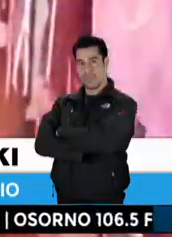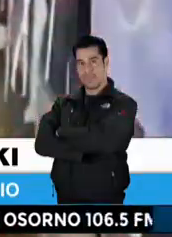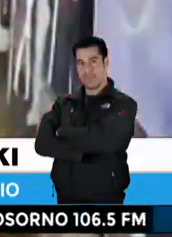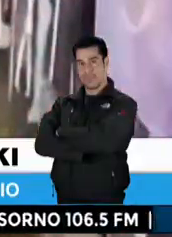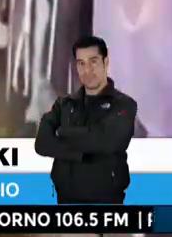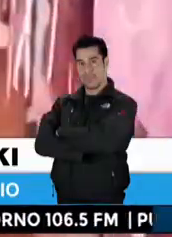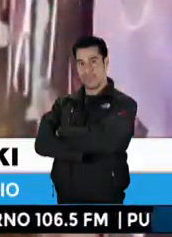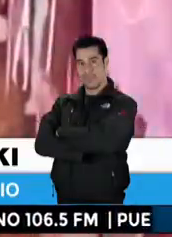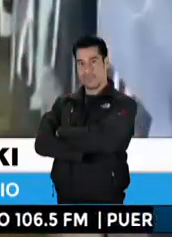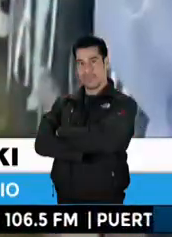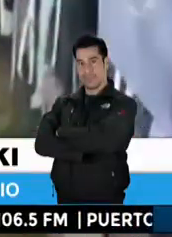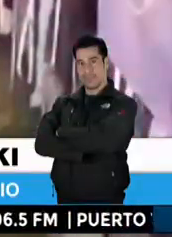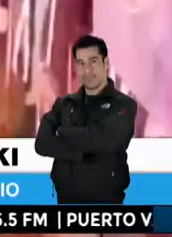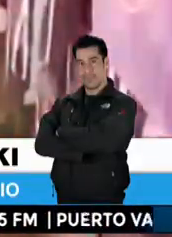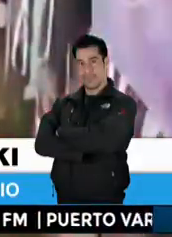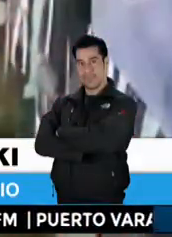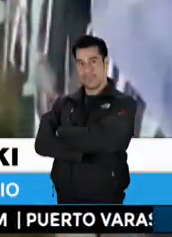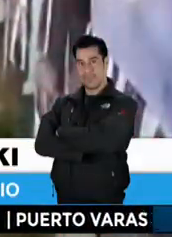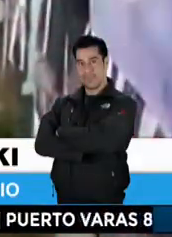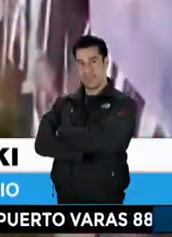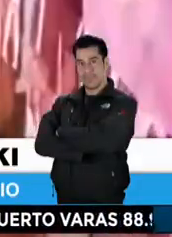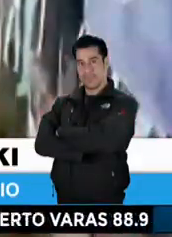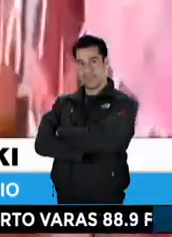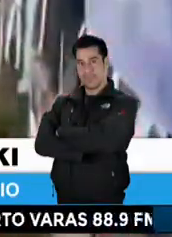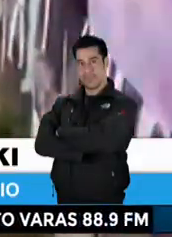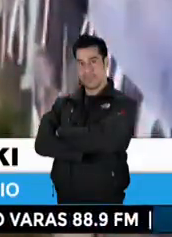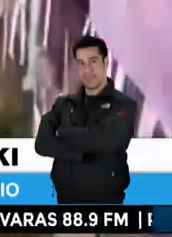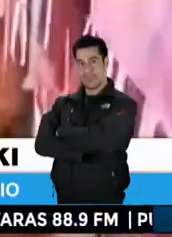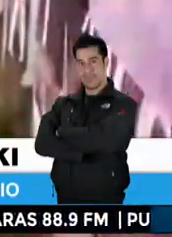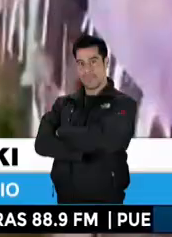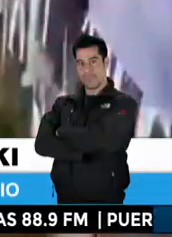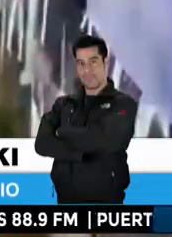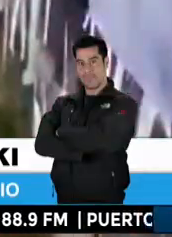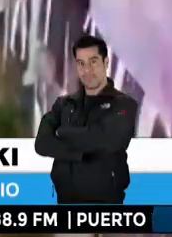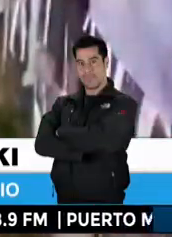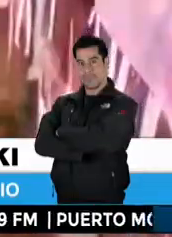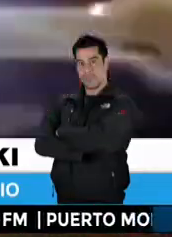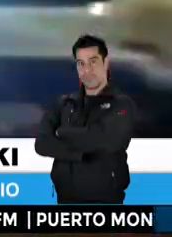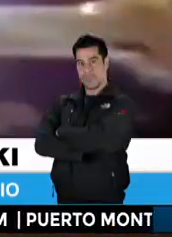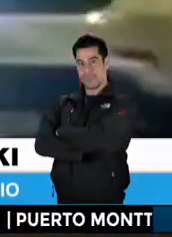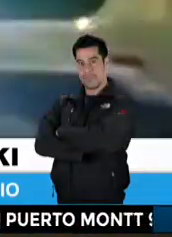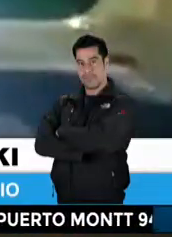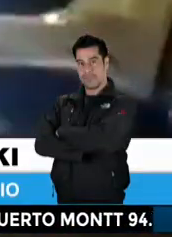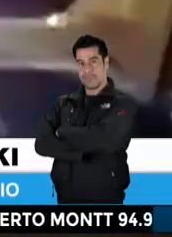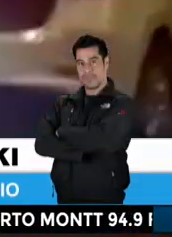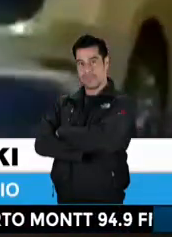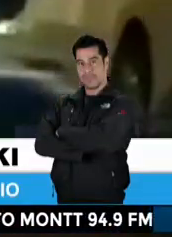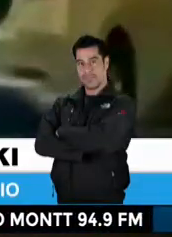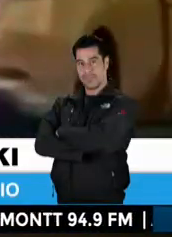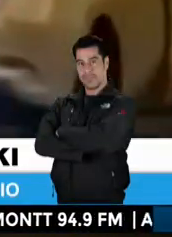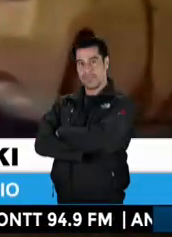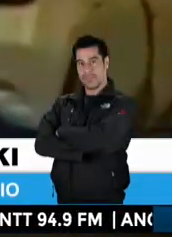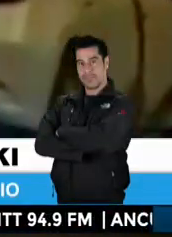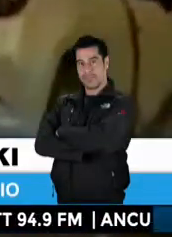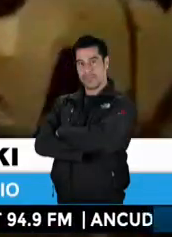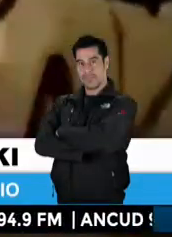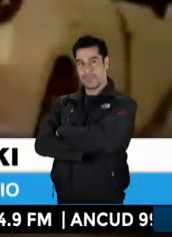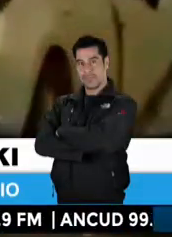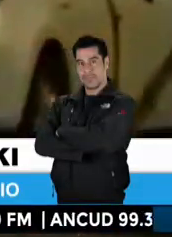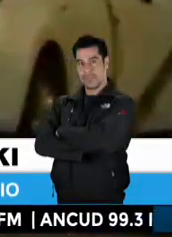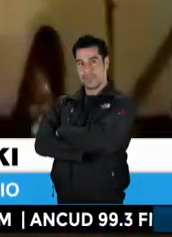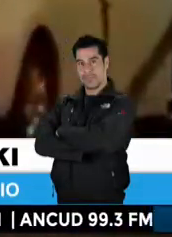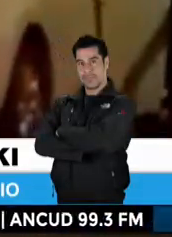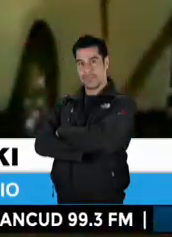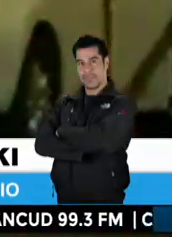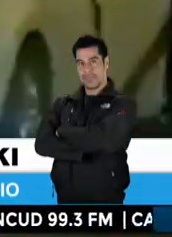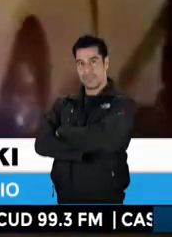la campaña. Ese es el lugar de la Villa San Ramón, donde precisamente una persona falleció de 3 impactos balísticos. Eso es lo